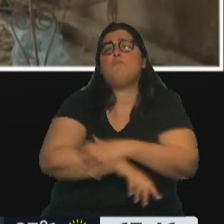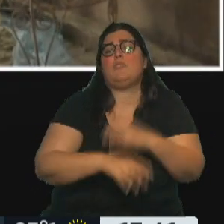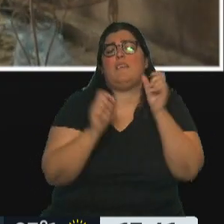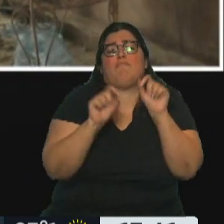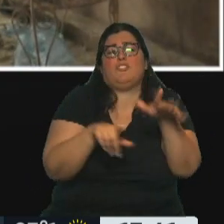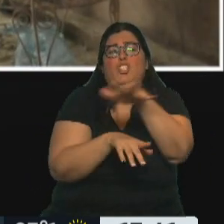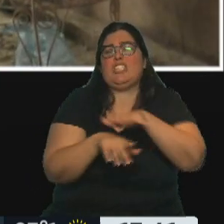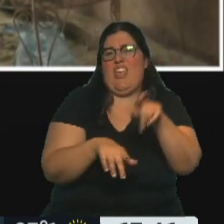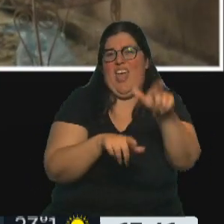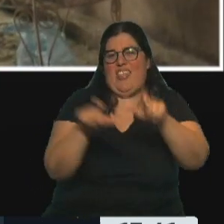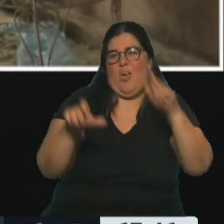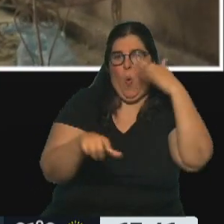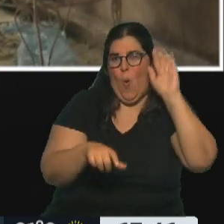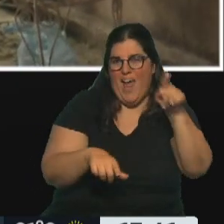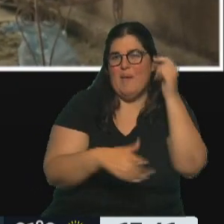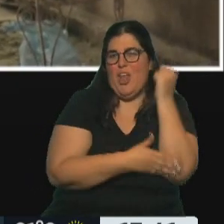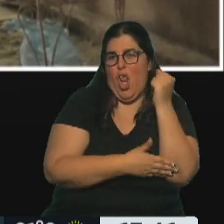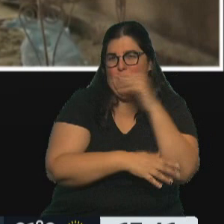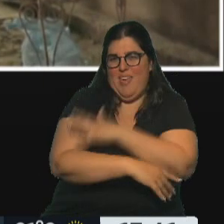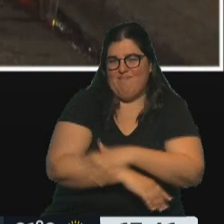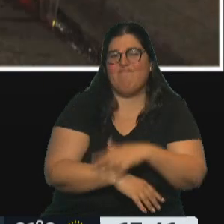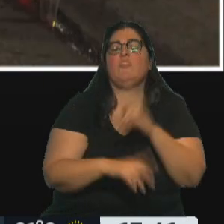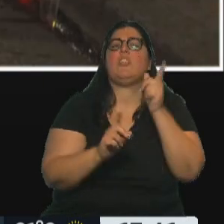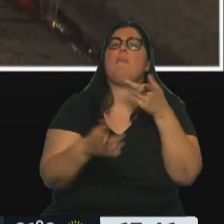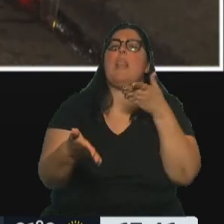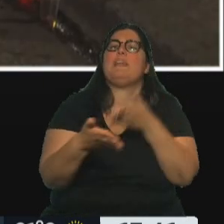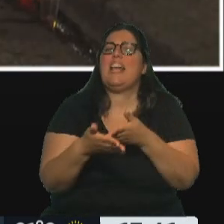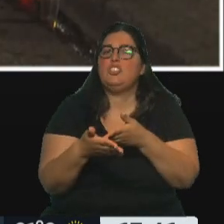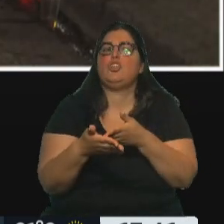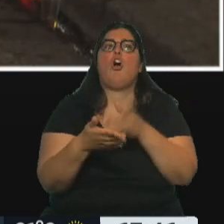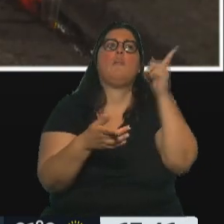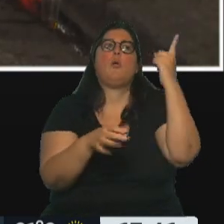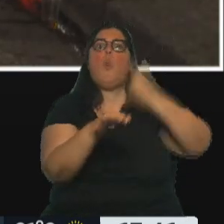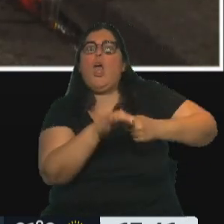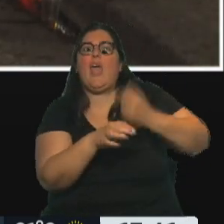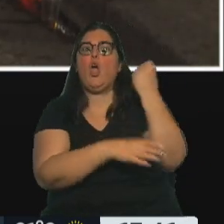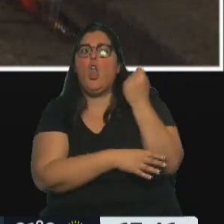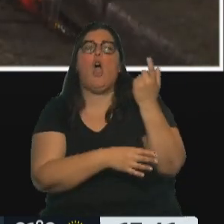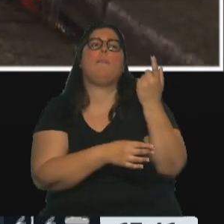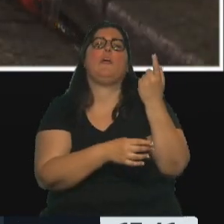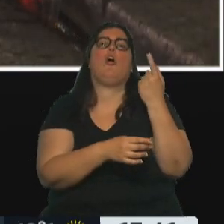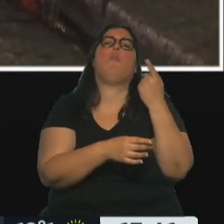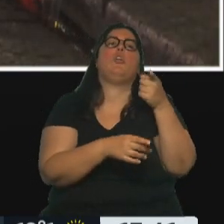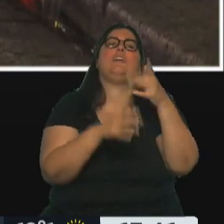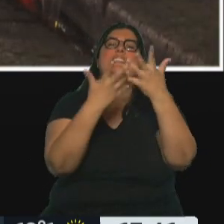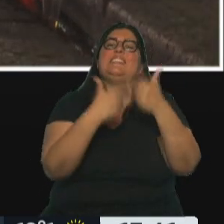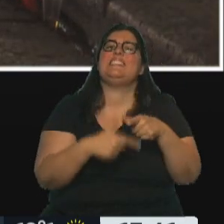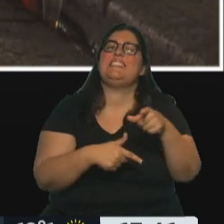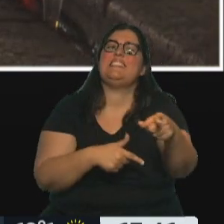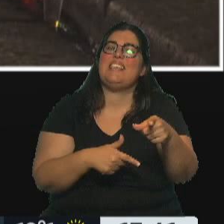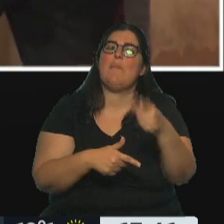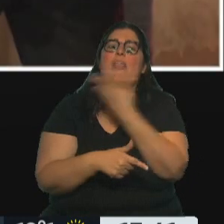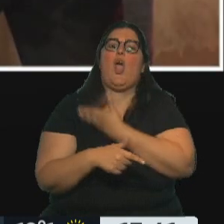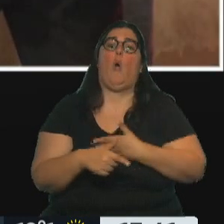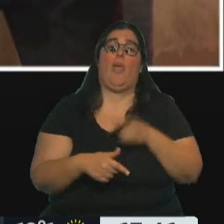sociedad cubana y en términos económicos, por las limitaciones impuestas por el bloqueo, por el sistema que